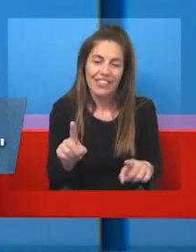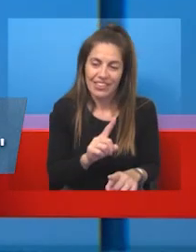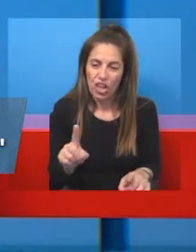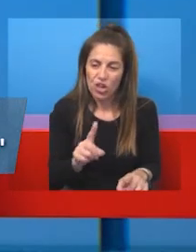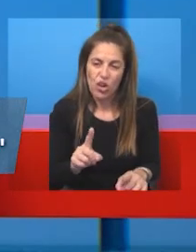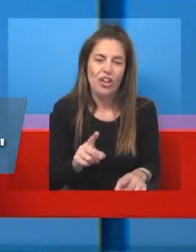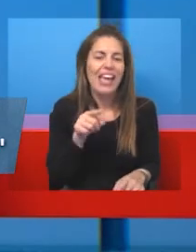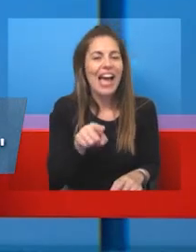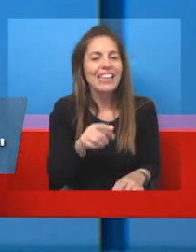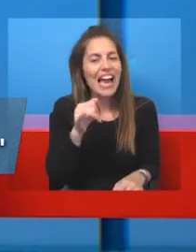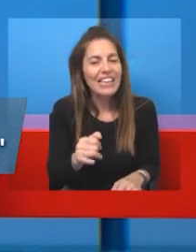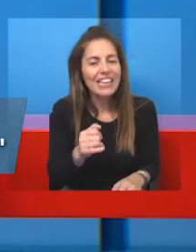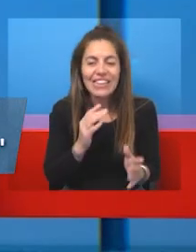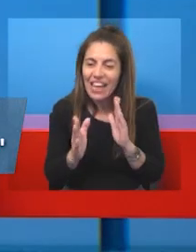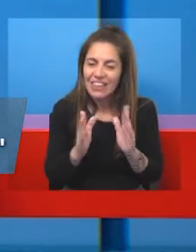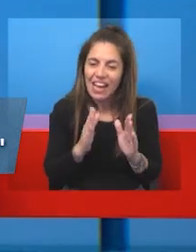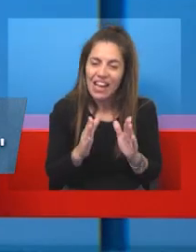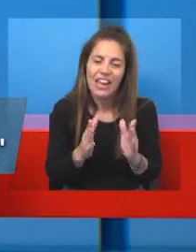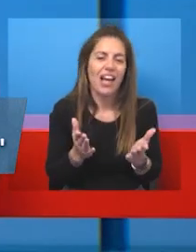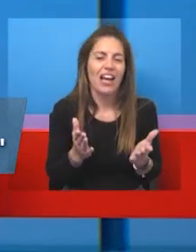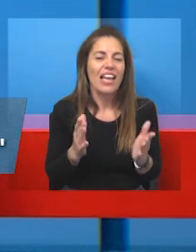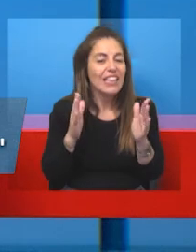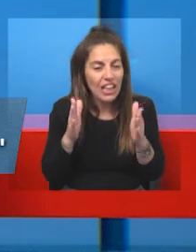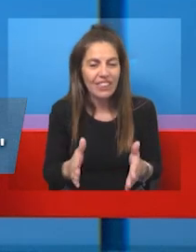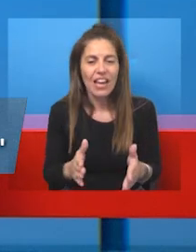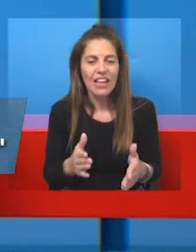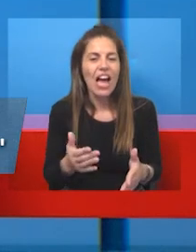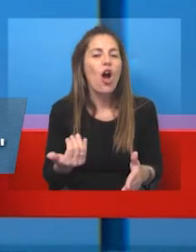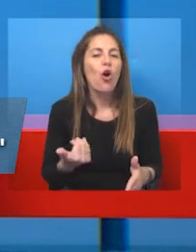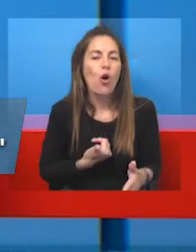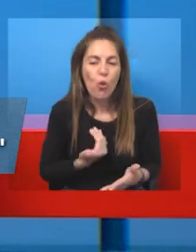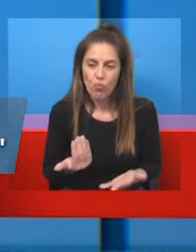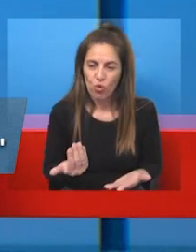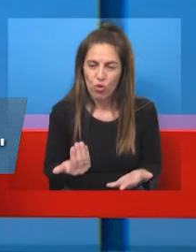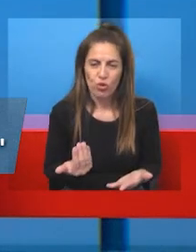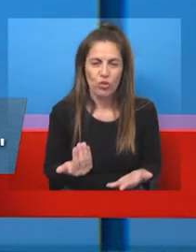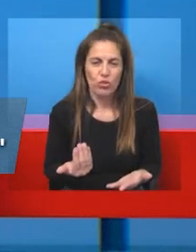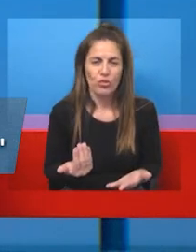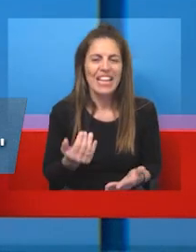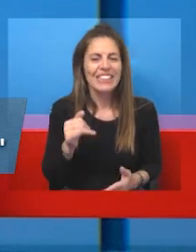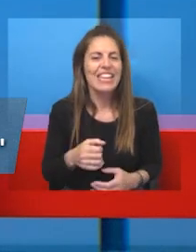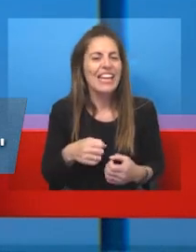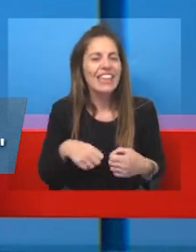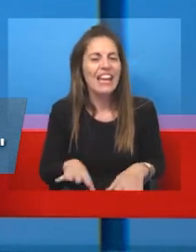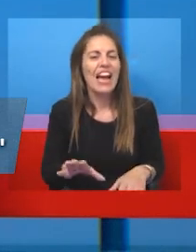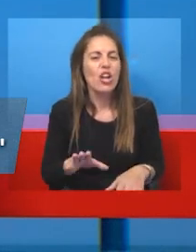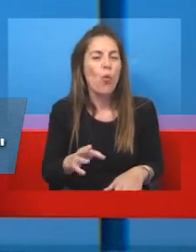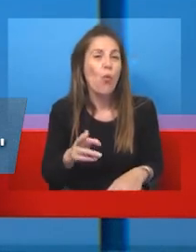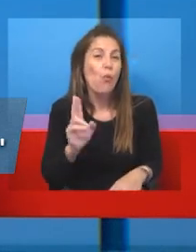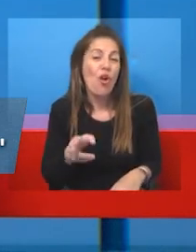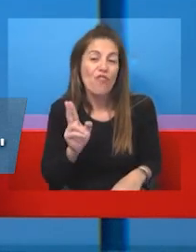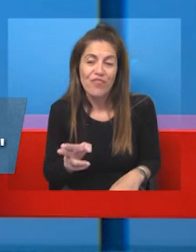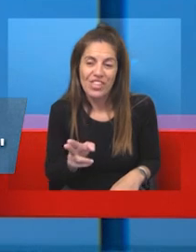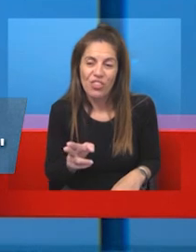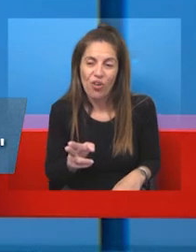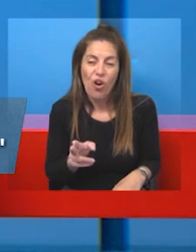y y allí hay que tratarla hay digamos hay cóm y y Tiene que dejar de ser un tú de ser